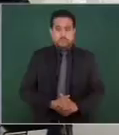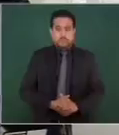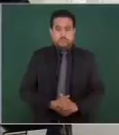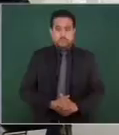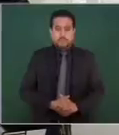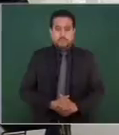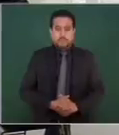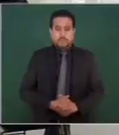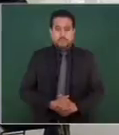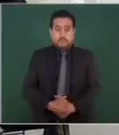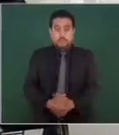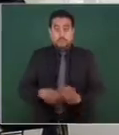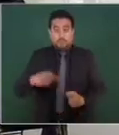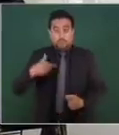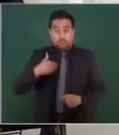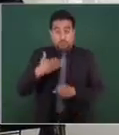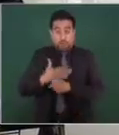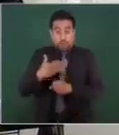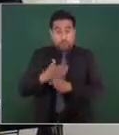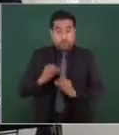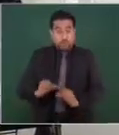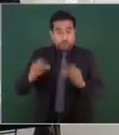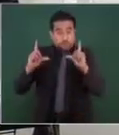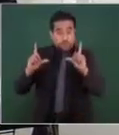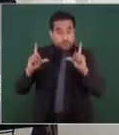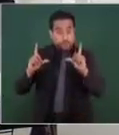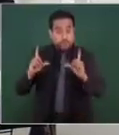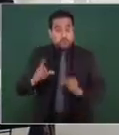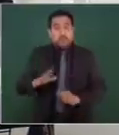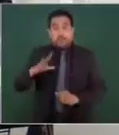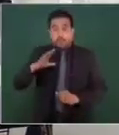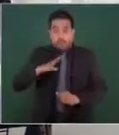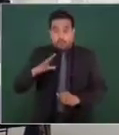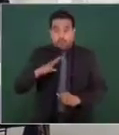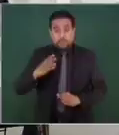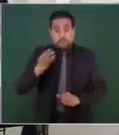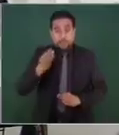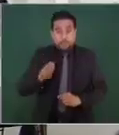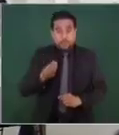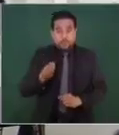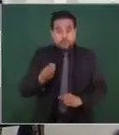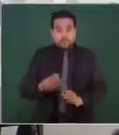Y que conste, se ha hecho un